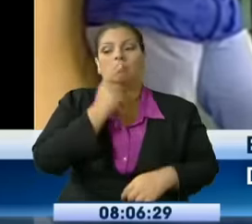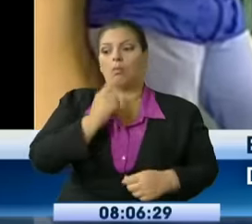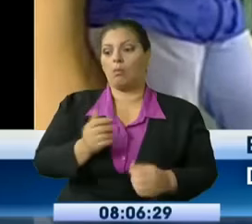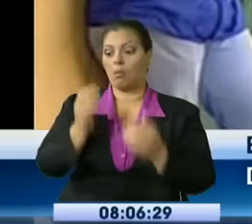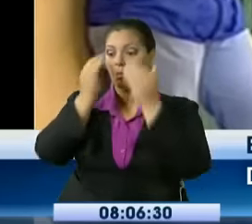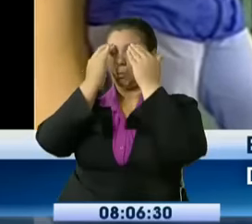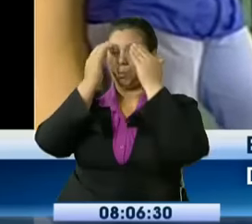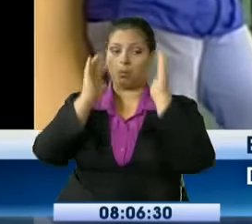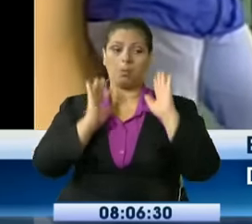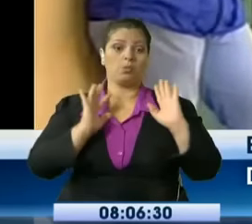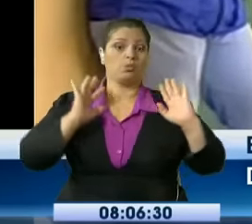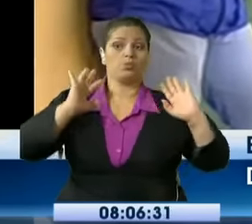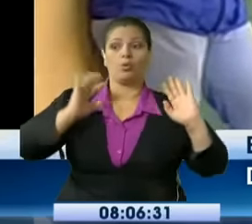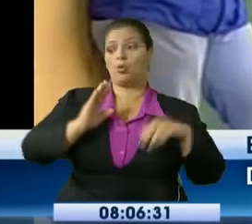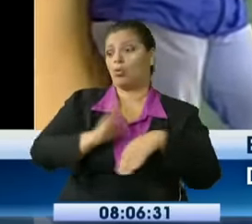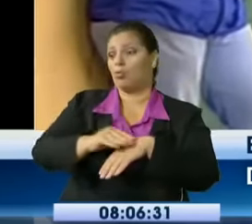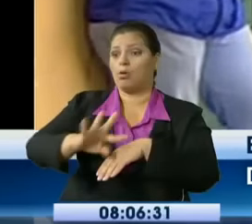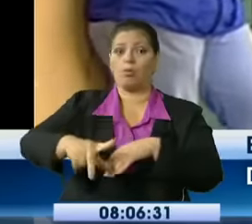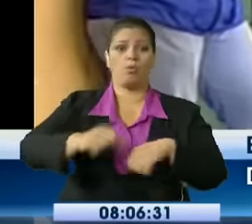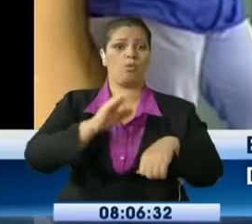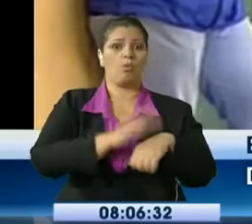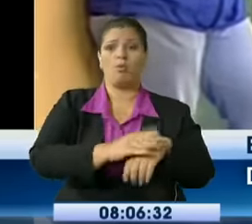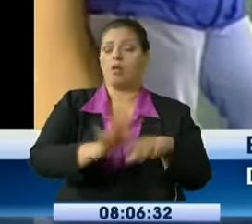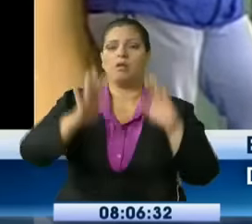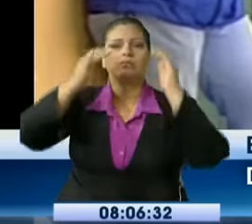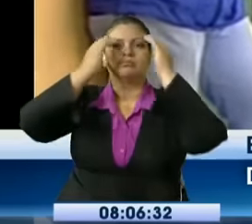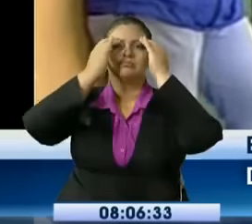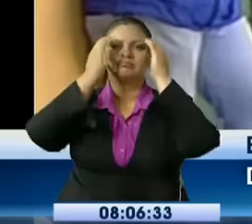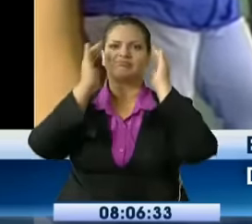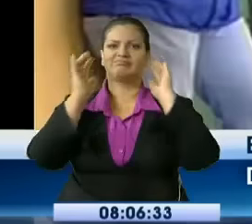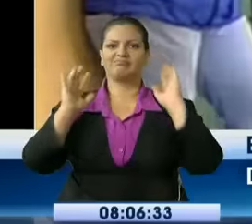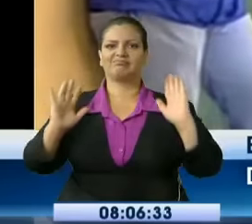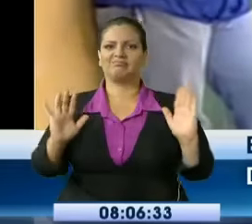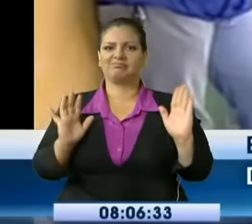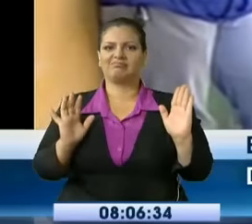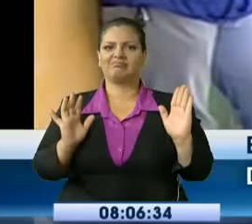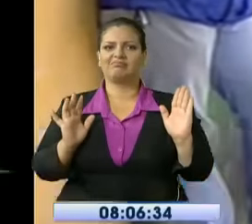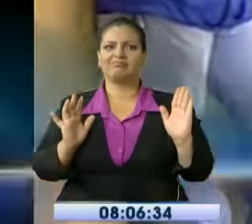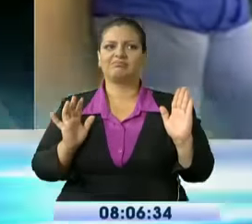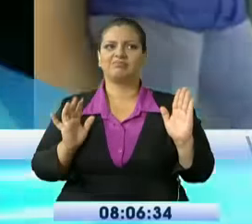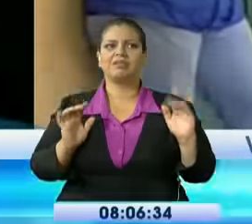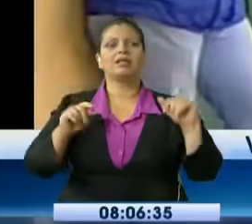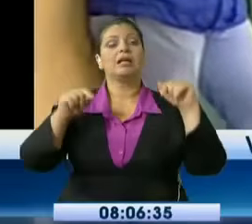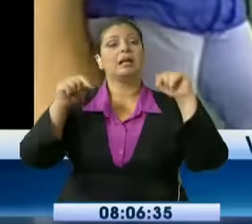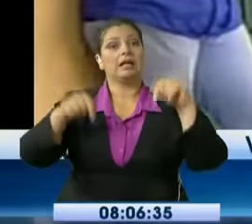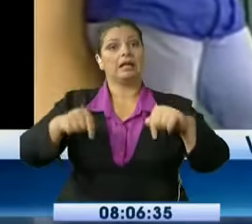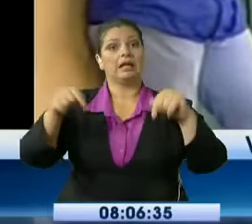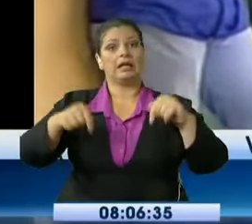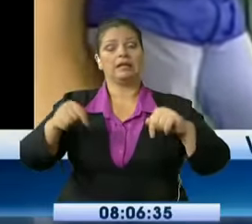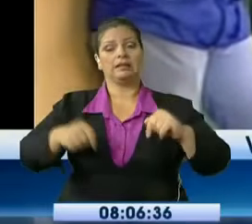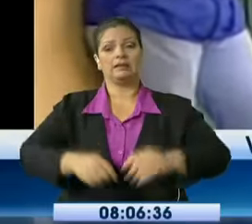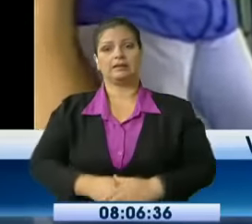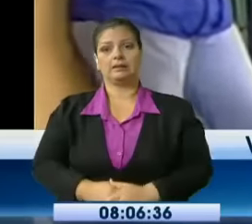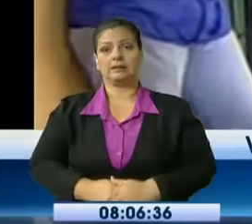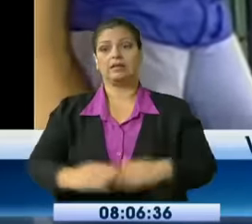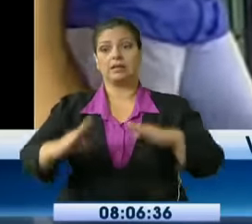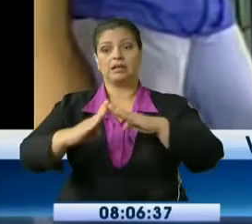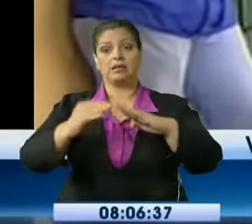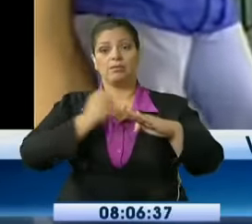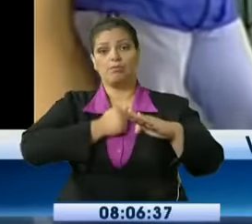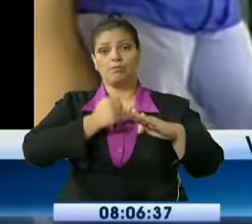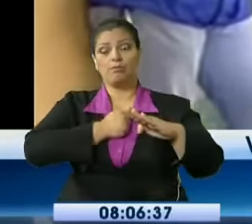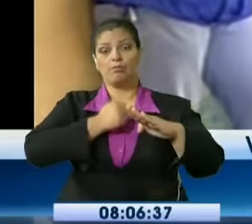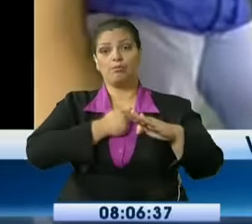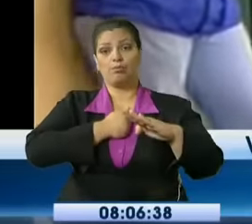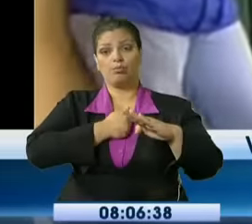y asesinato de este niño de 8 años ha sacudido a todo este sector. Me encuentro en donde se está llevando a cabo el velorio. Aquí no vive la familia, este es un